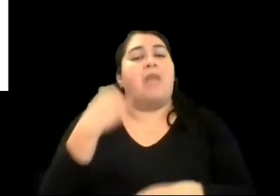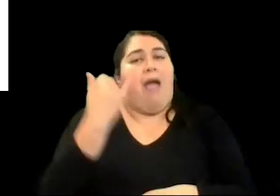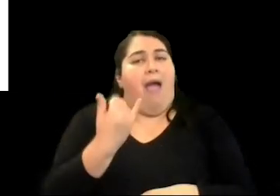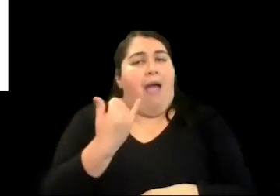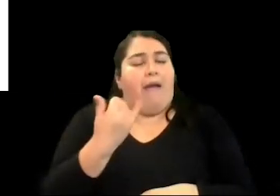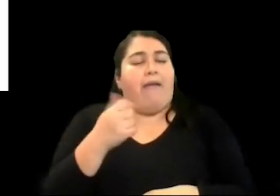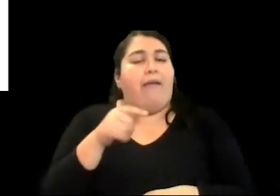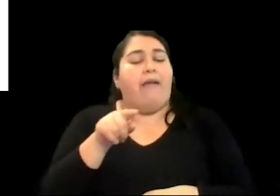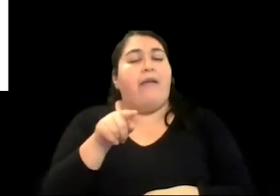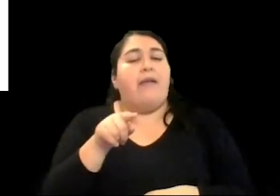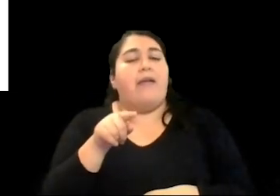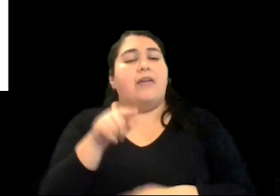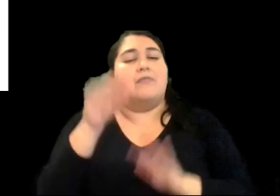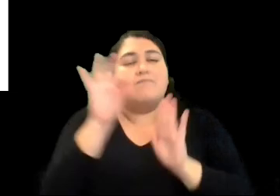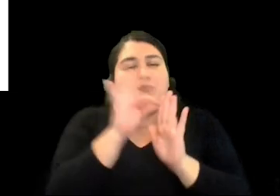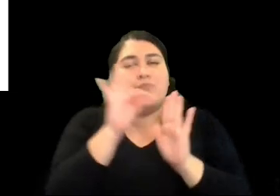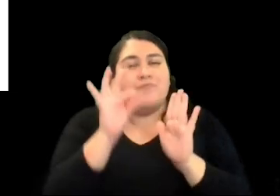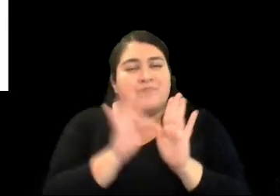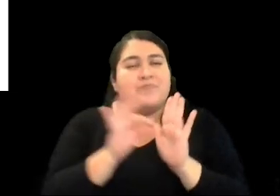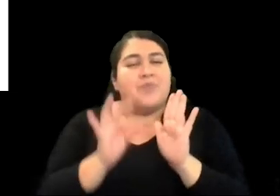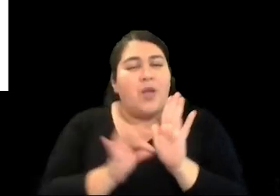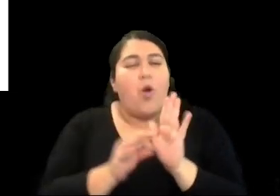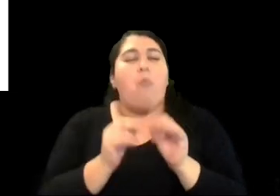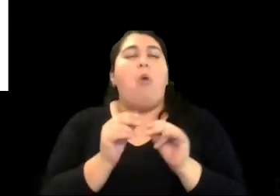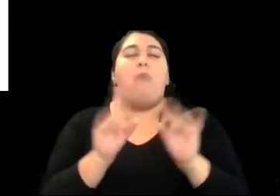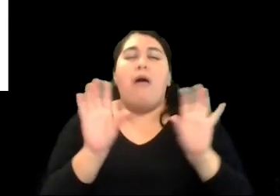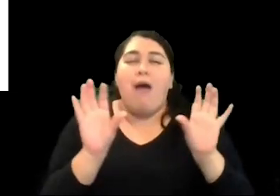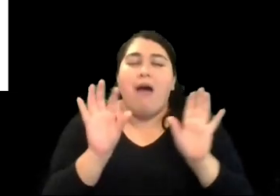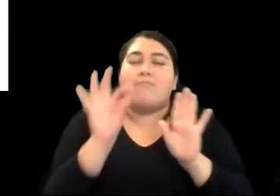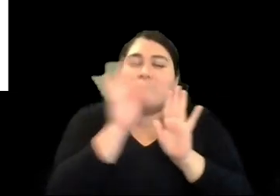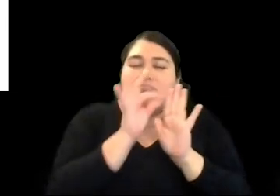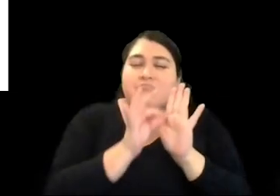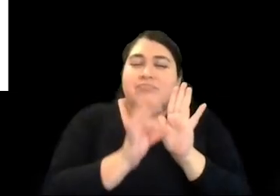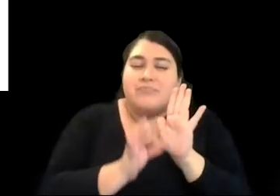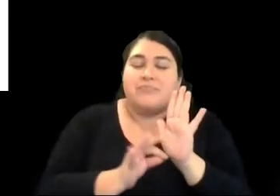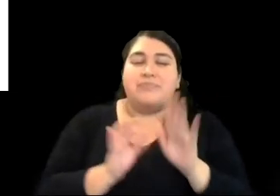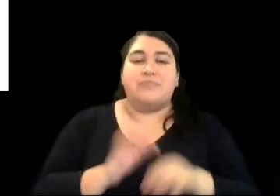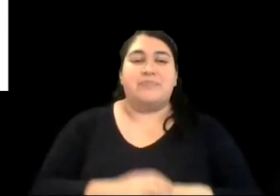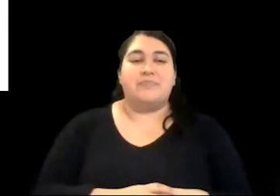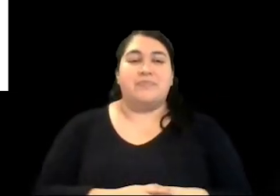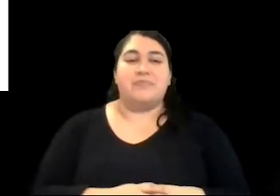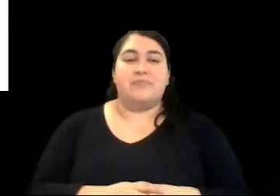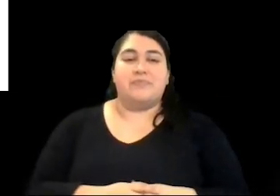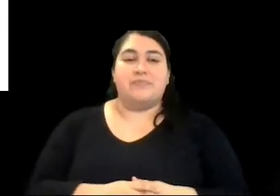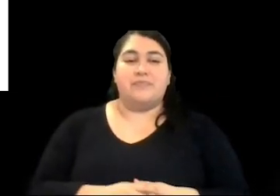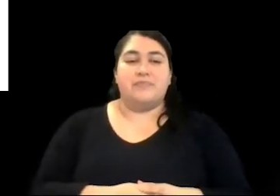estos ítems como para ir agrupando las respuestas a esta pregunta.